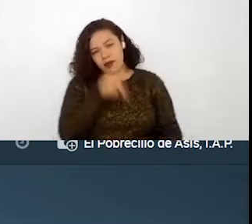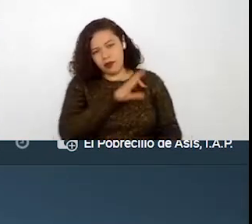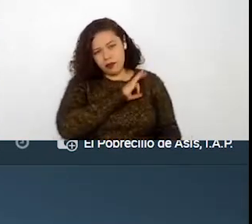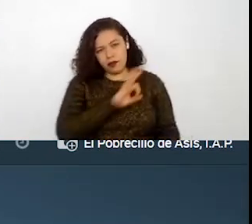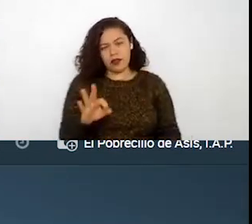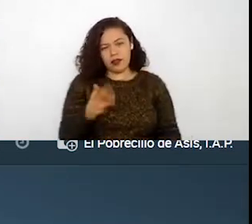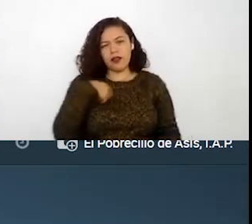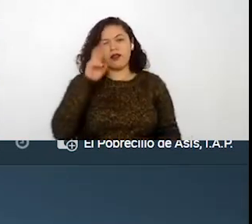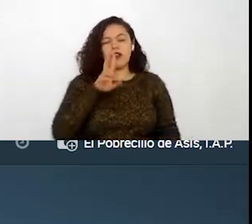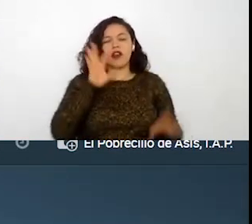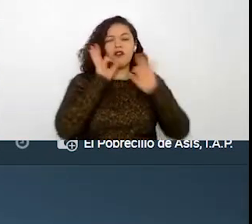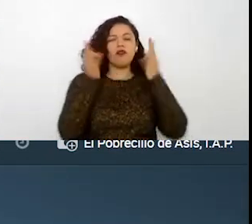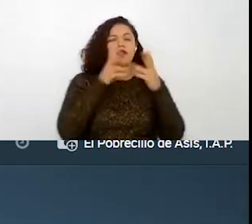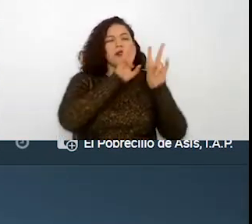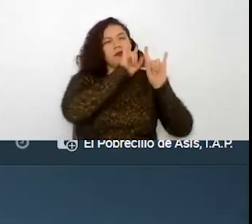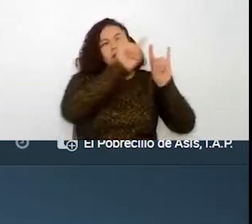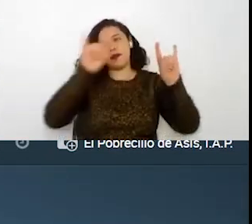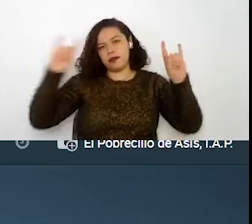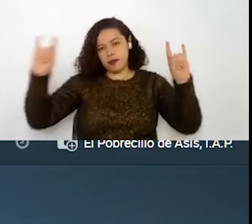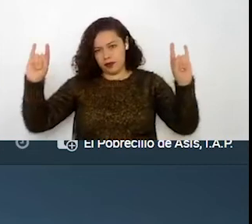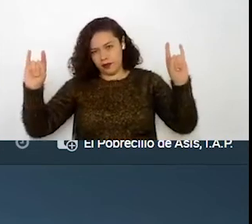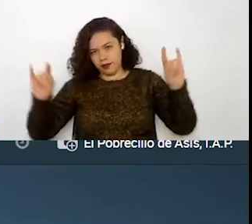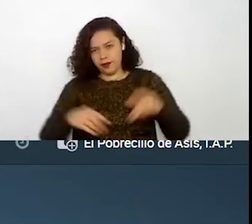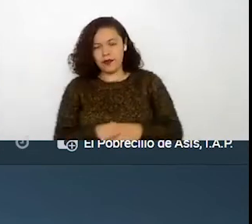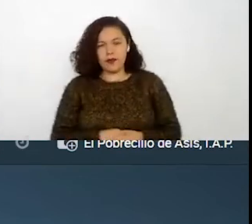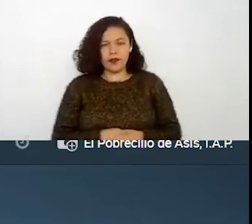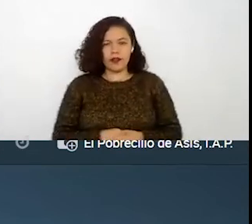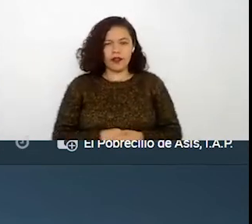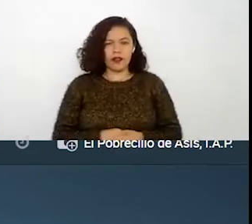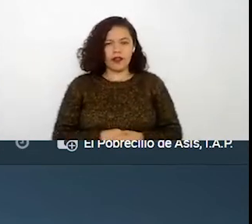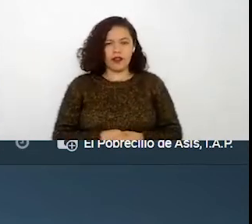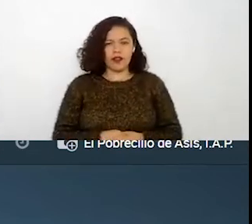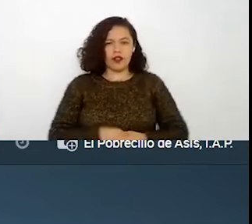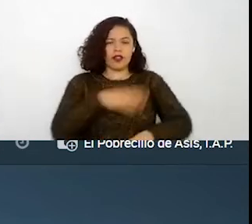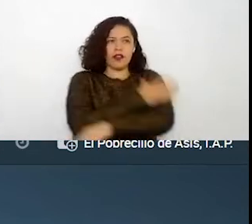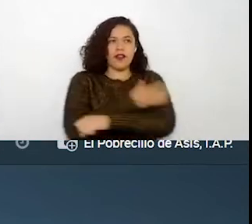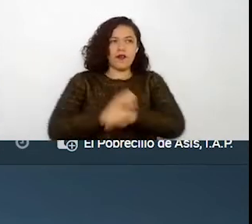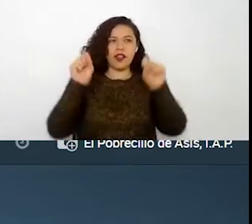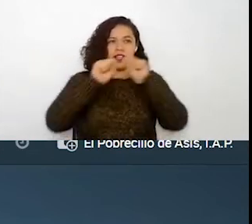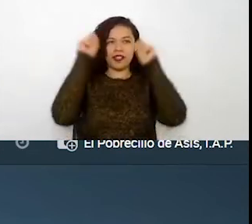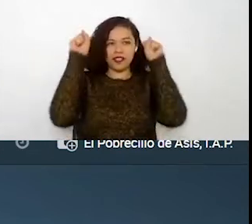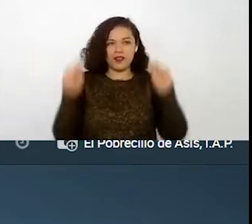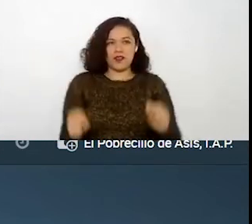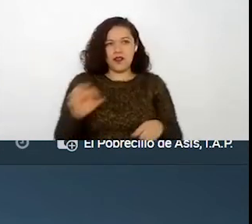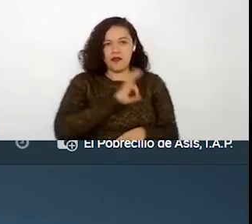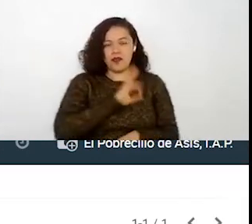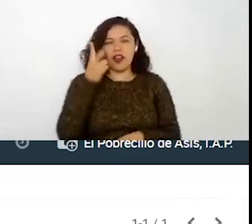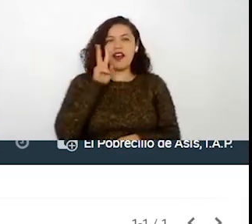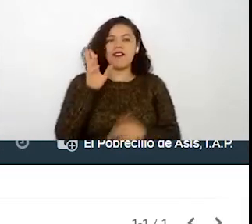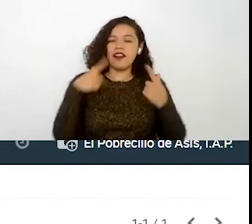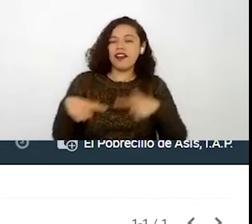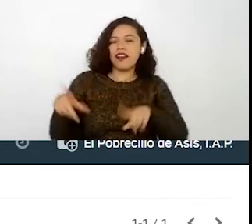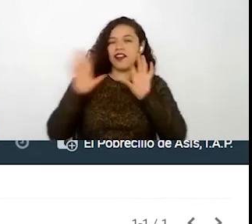ver como esta esta otra ambientación No que los compañeros de sistema nos han permitido ver este